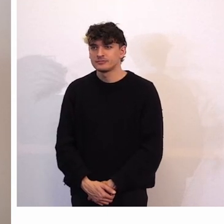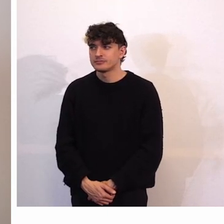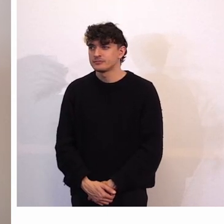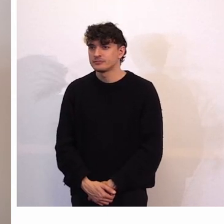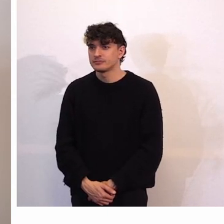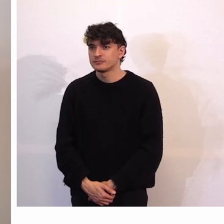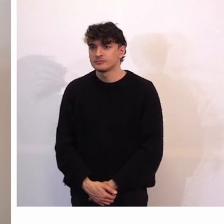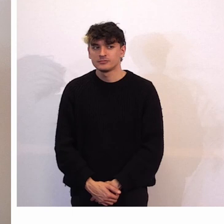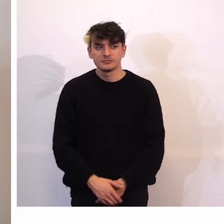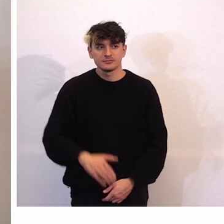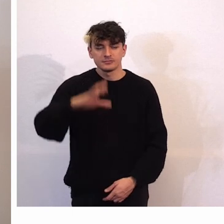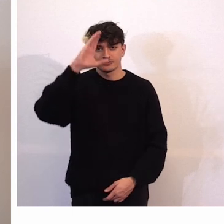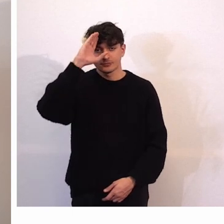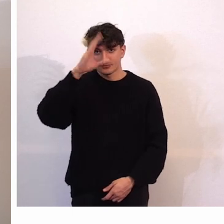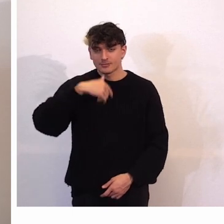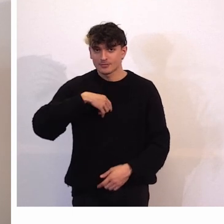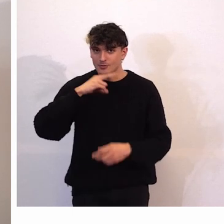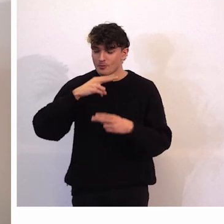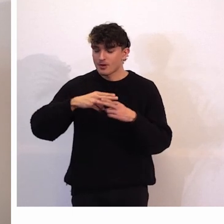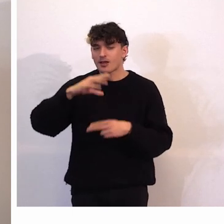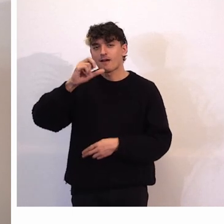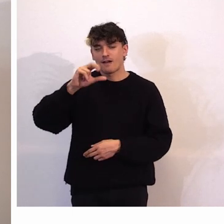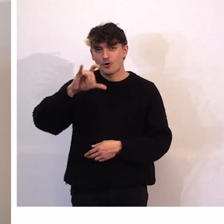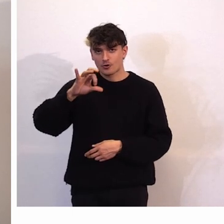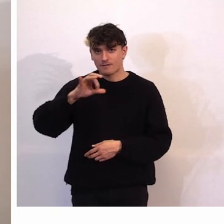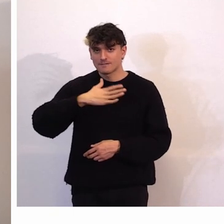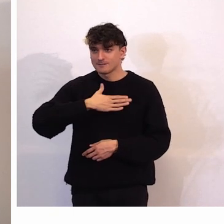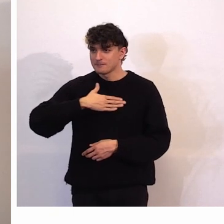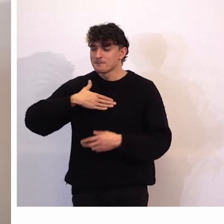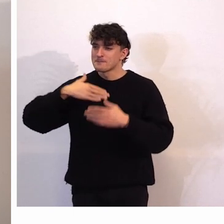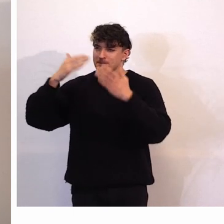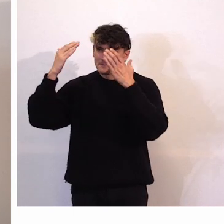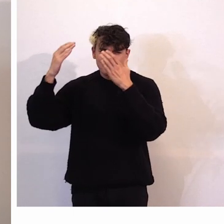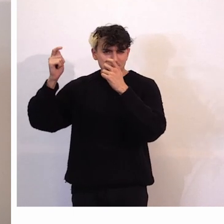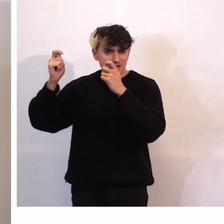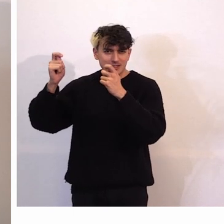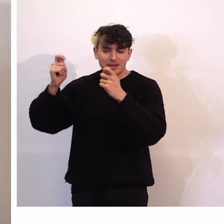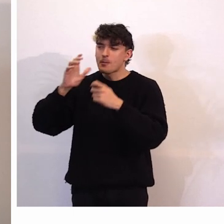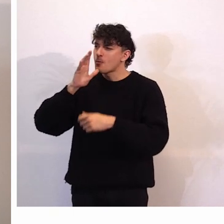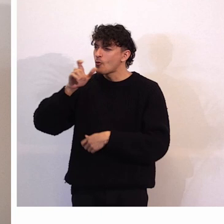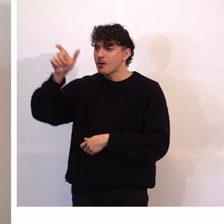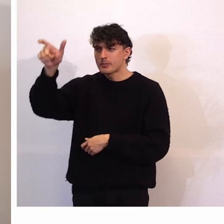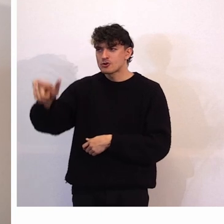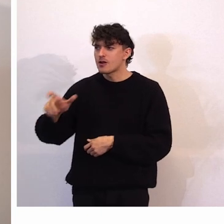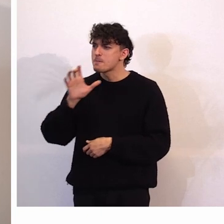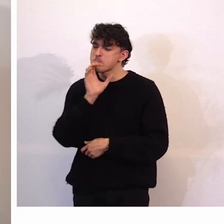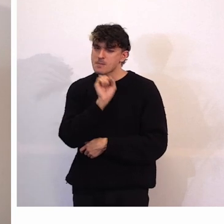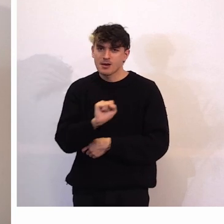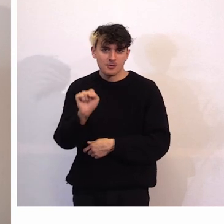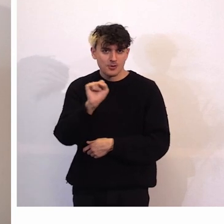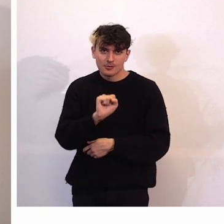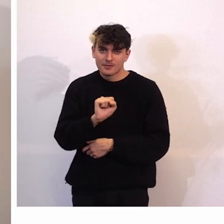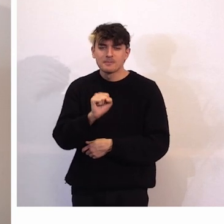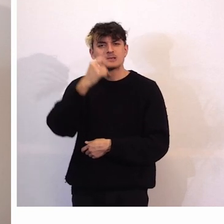Hola, me llamo Carlos y quiero felicitarte porque eres una persona genial, porque